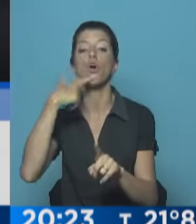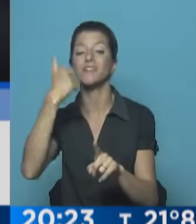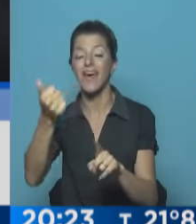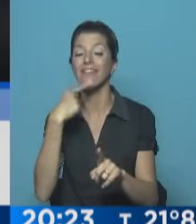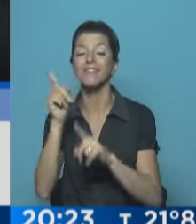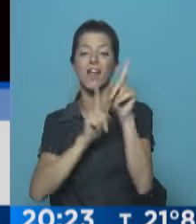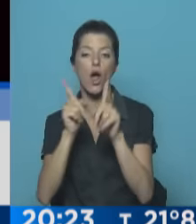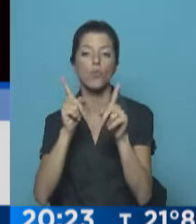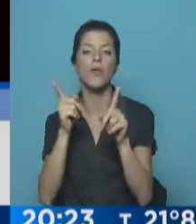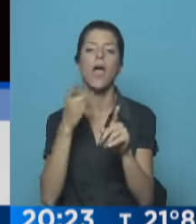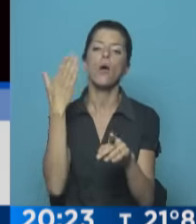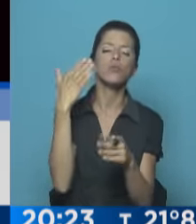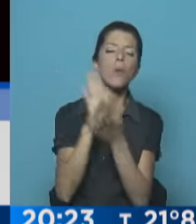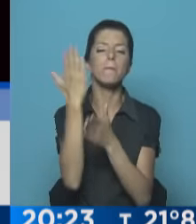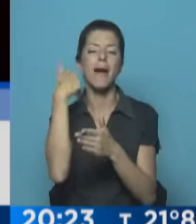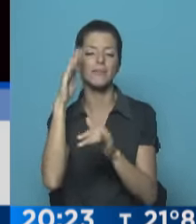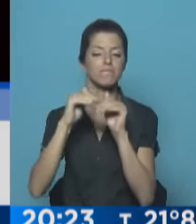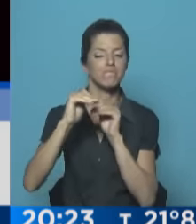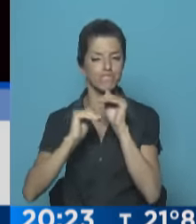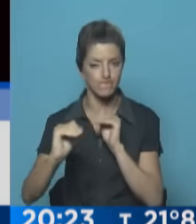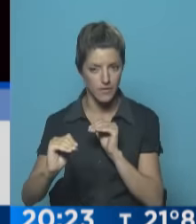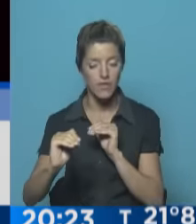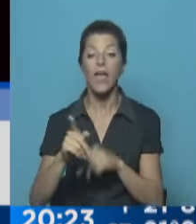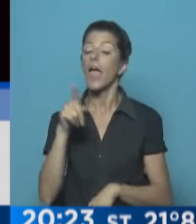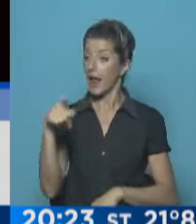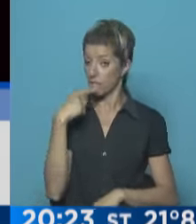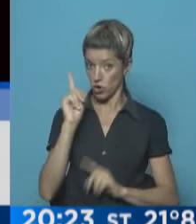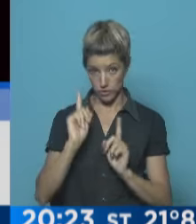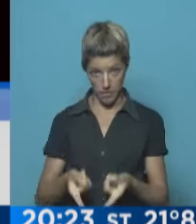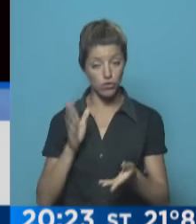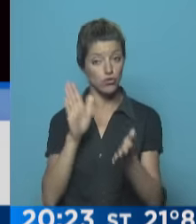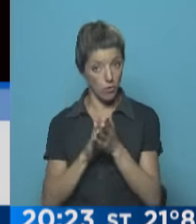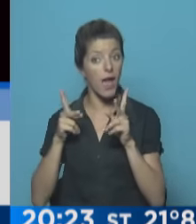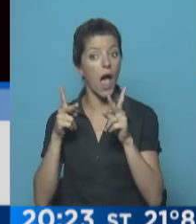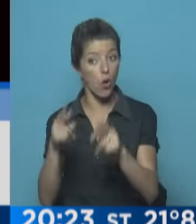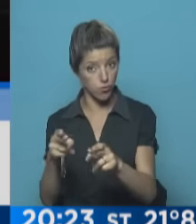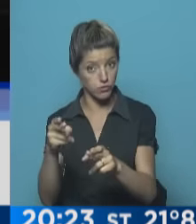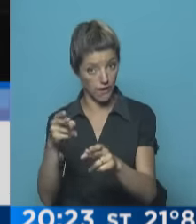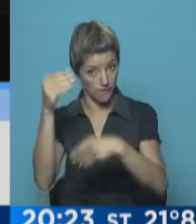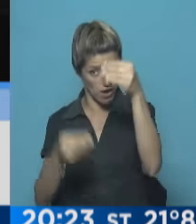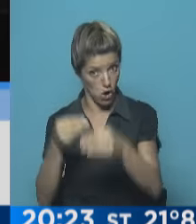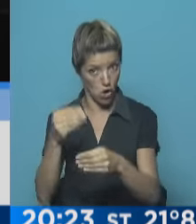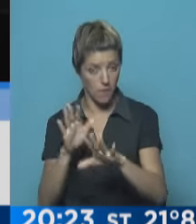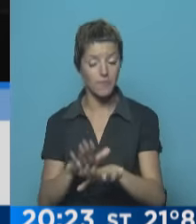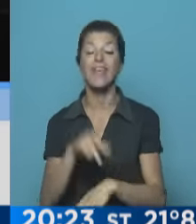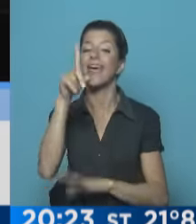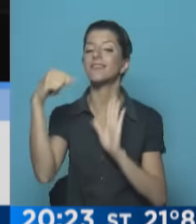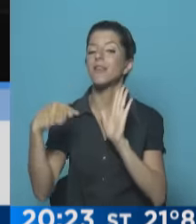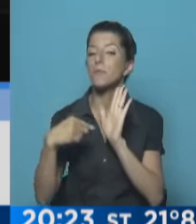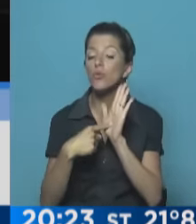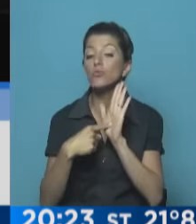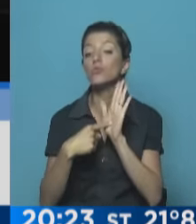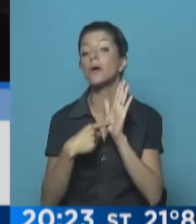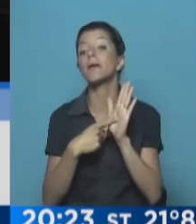más heterodoxo. Si bien en sus primeras palabras reiteró también el tema del ajuste fiscal. Esta es la clave que por lo